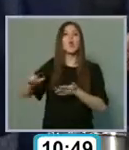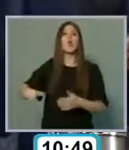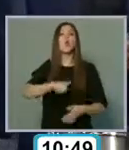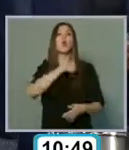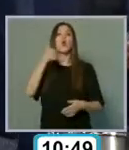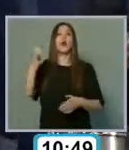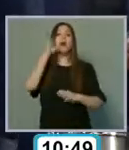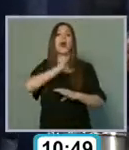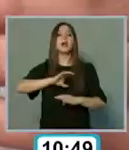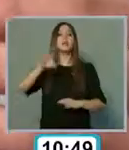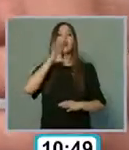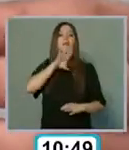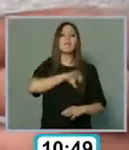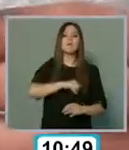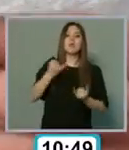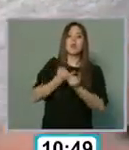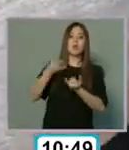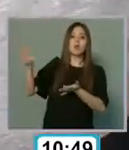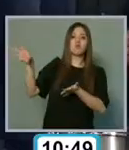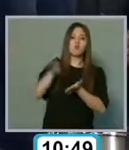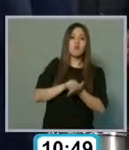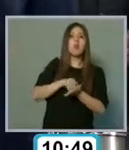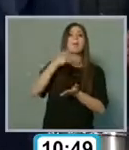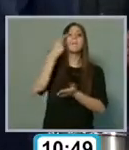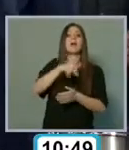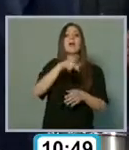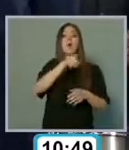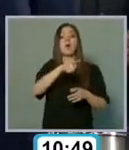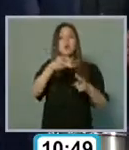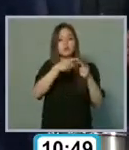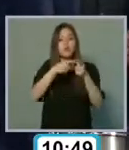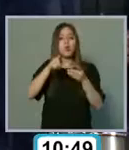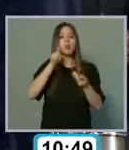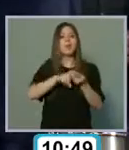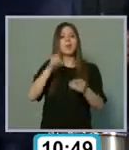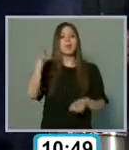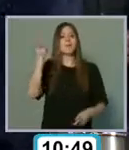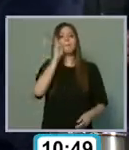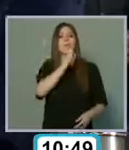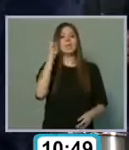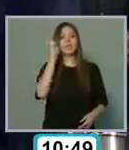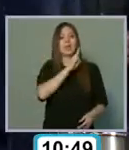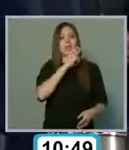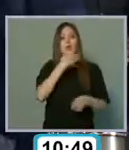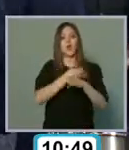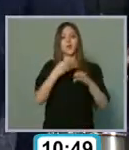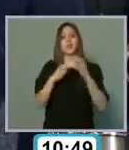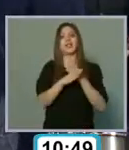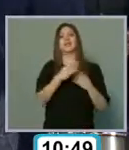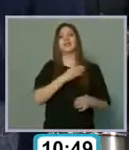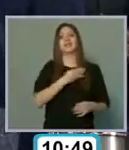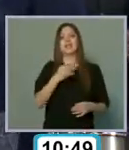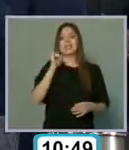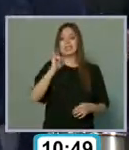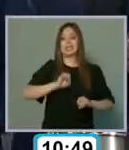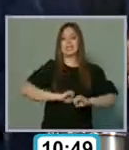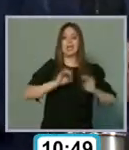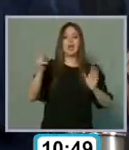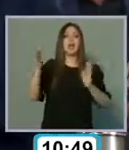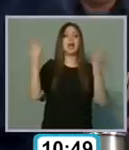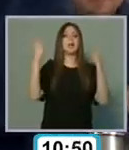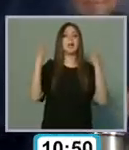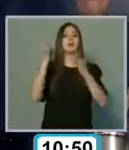para mí y para las fans. Y luego lo grabaste allá en Mazatlán, o sea... Puras cosas buenas en Mazatlán, ¿no? ¡Claro! Venga, amigo, pues vamos a escucharte. El aplauso